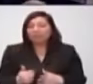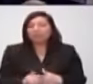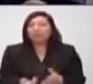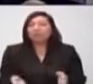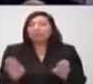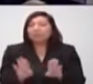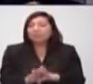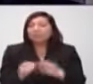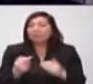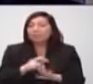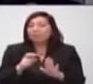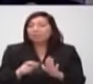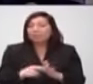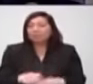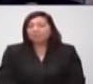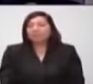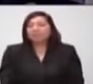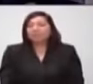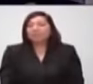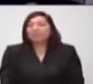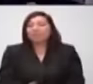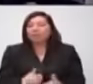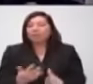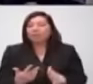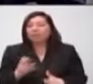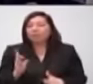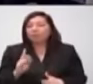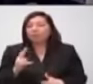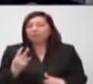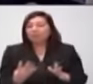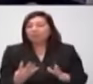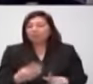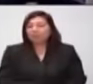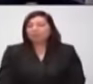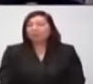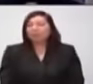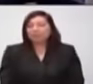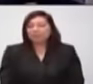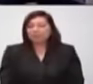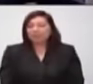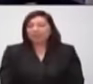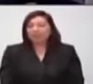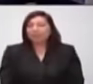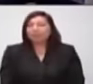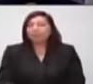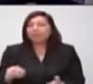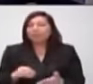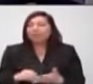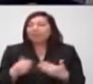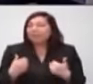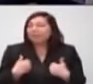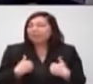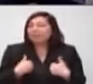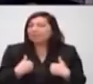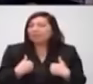cierre financiero de este proyecto a través de la adenda de bancabilidad se dio a partir del 13 de febrero de 2014. Siguiente, por favor. La concesión tiene el